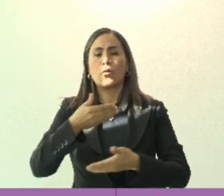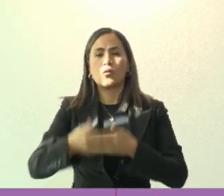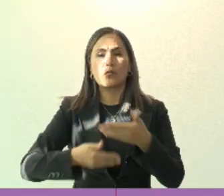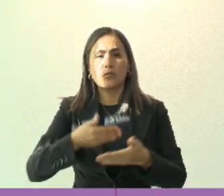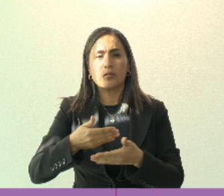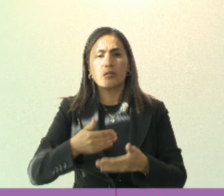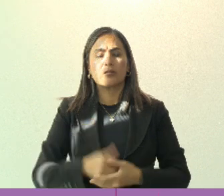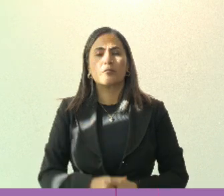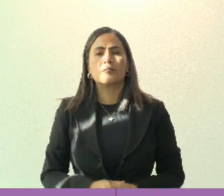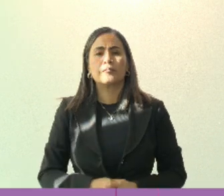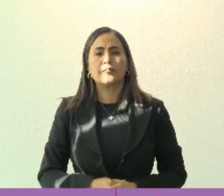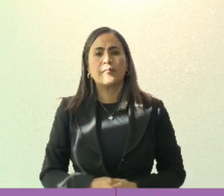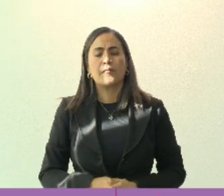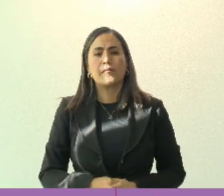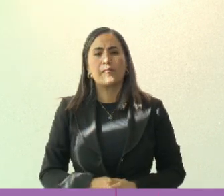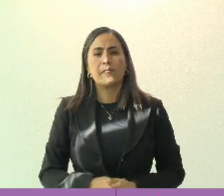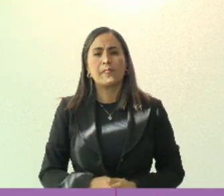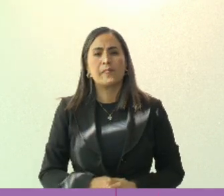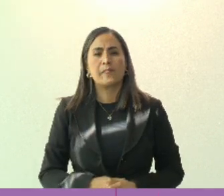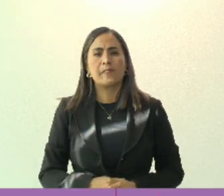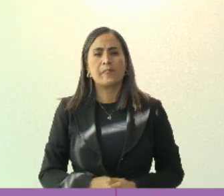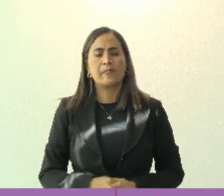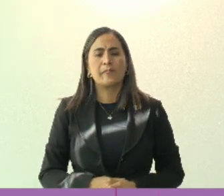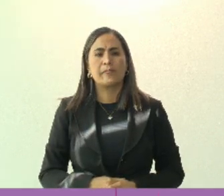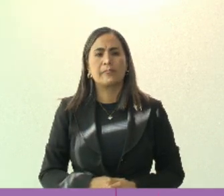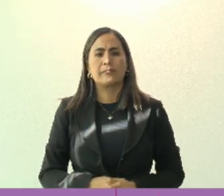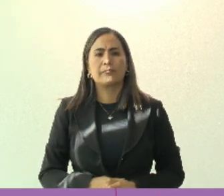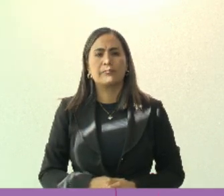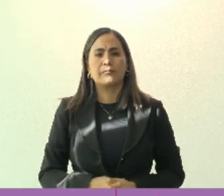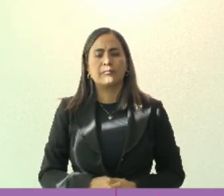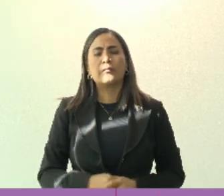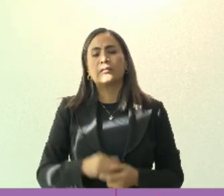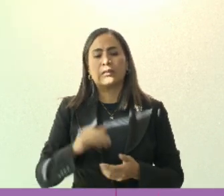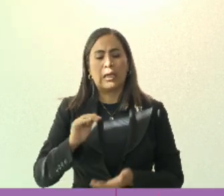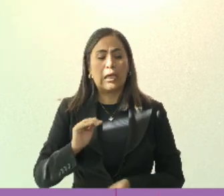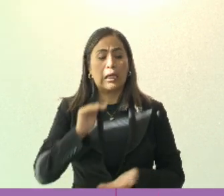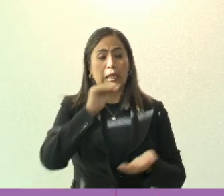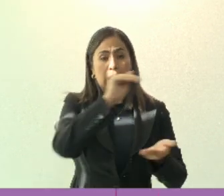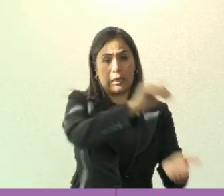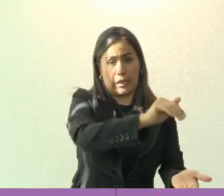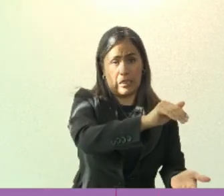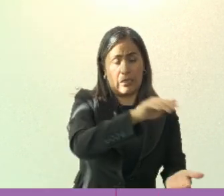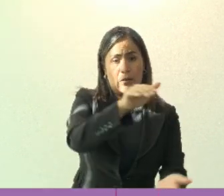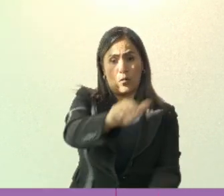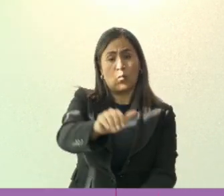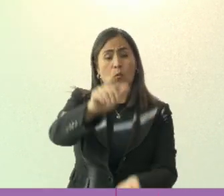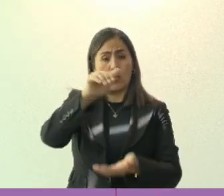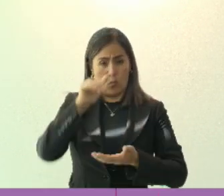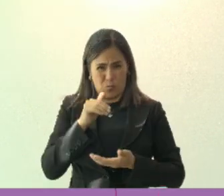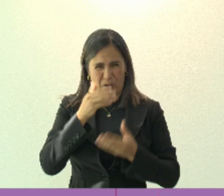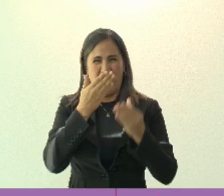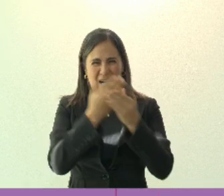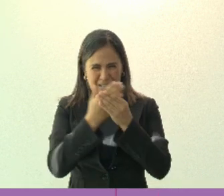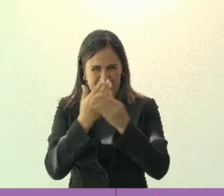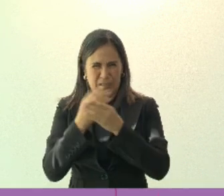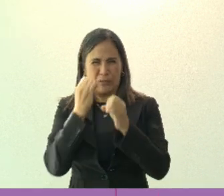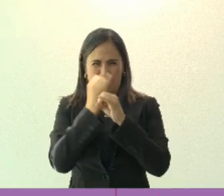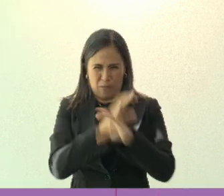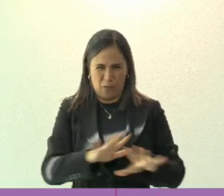rendición de cuentas, perdón, los temas de entrega-recepción son